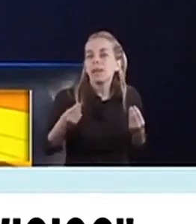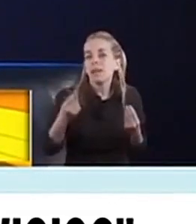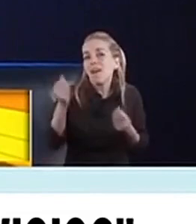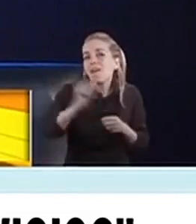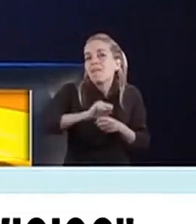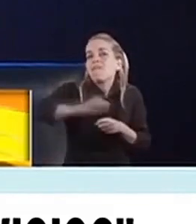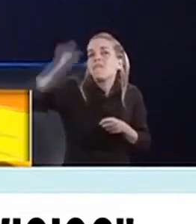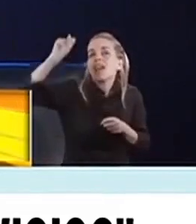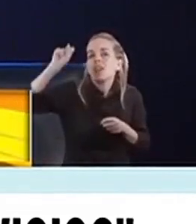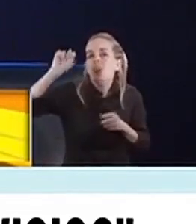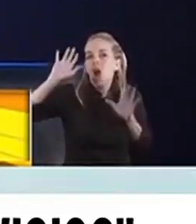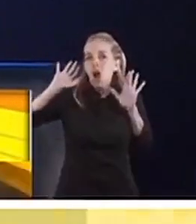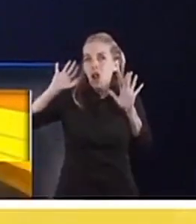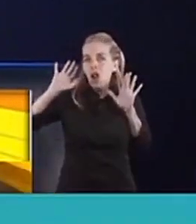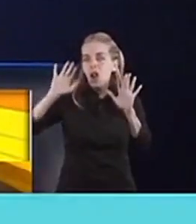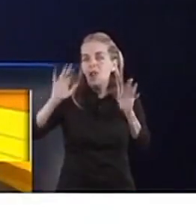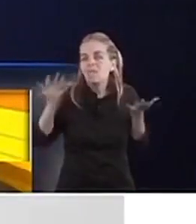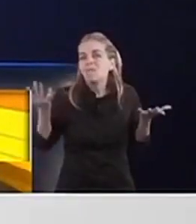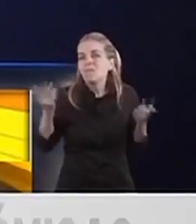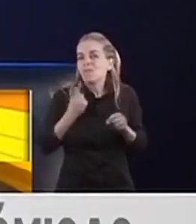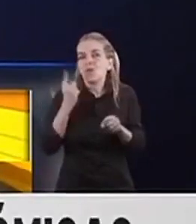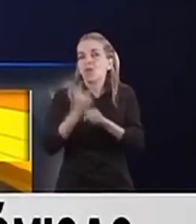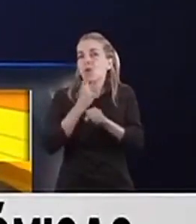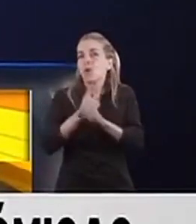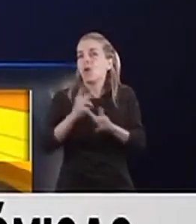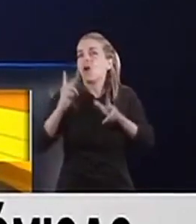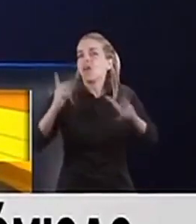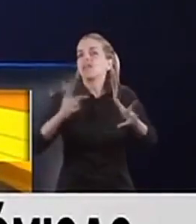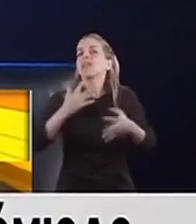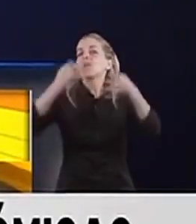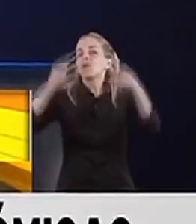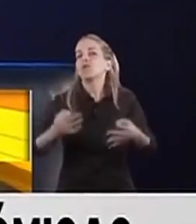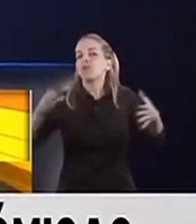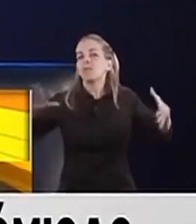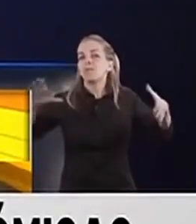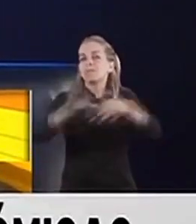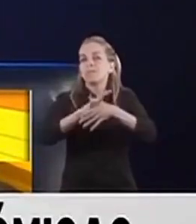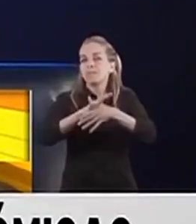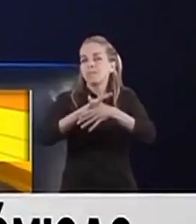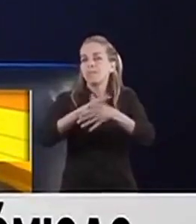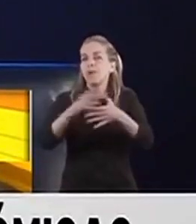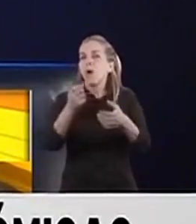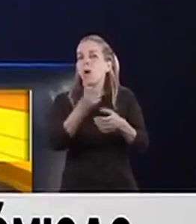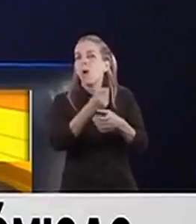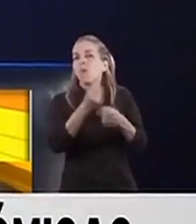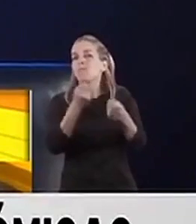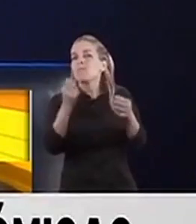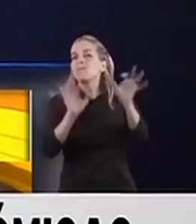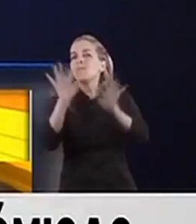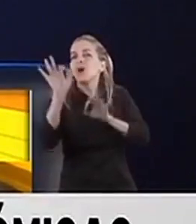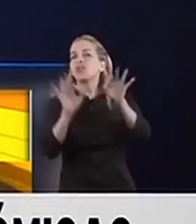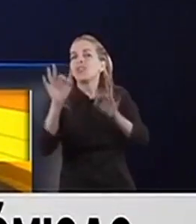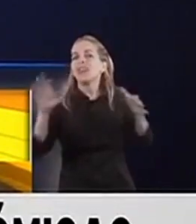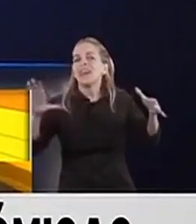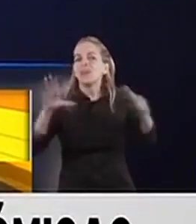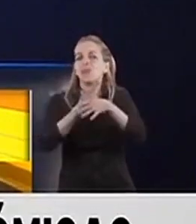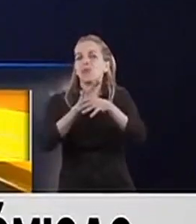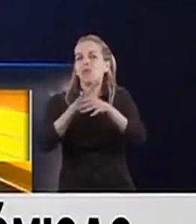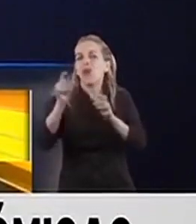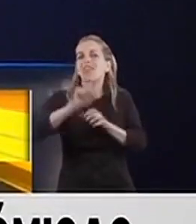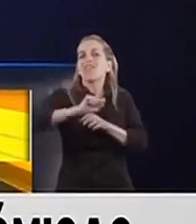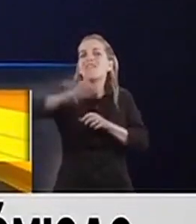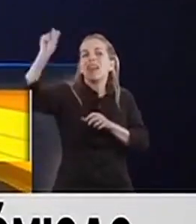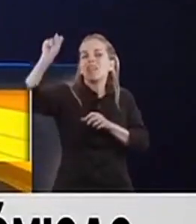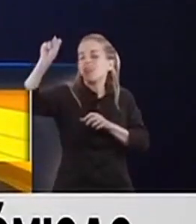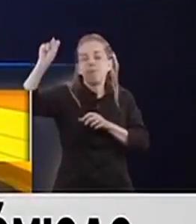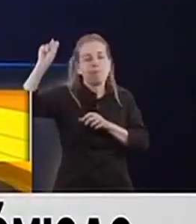qué va a pasar con la inflación con lo que va a pasar con las naftas que van a ofrecer con los precios eso es lo que nos interesa qué va a pasar cuando vamos